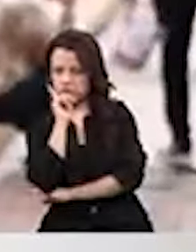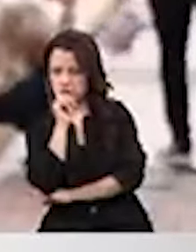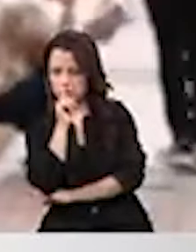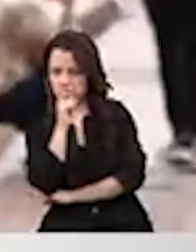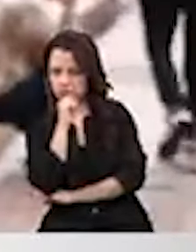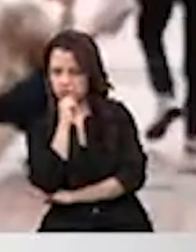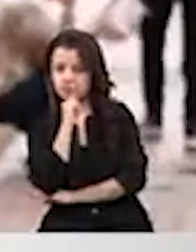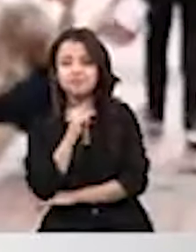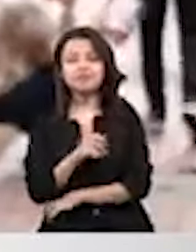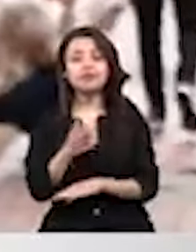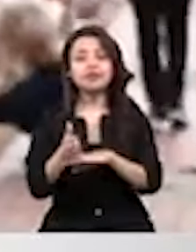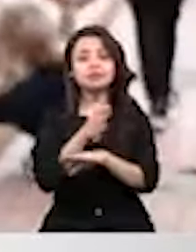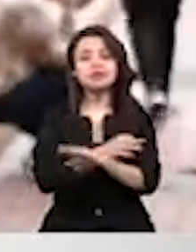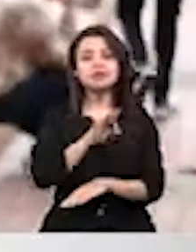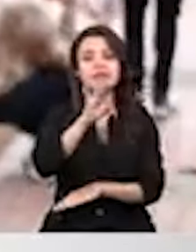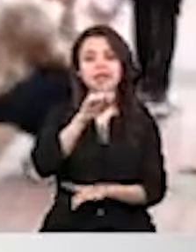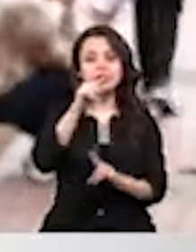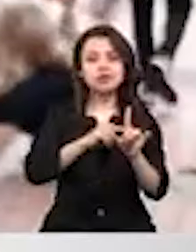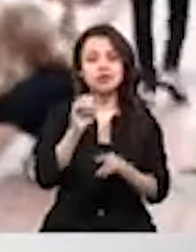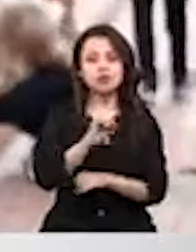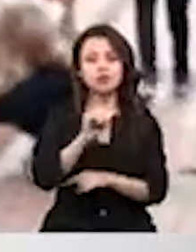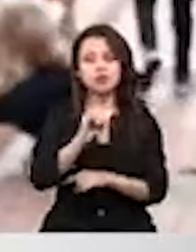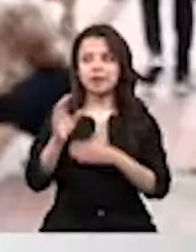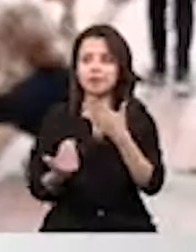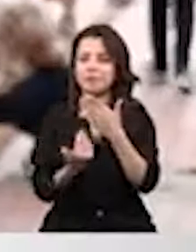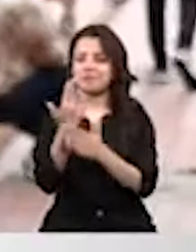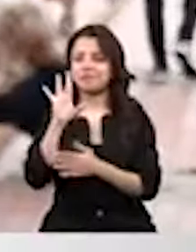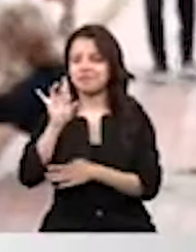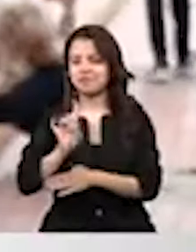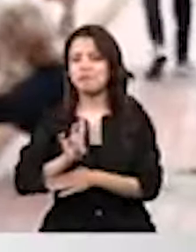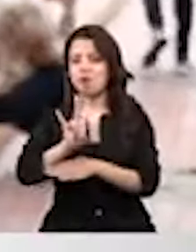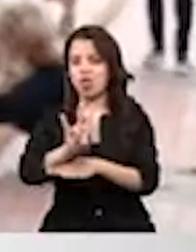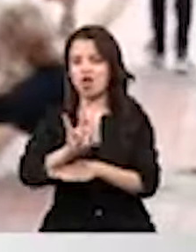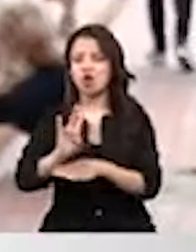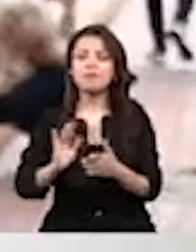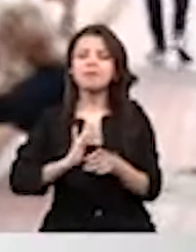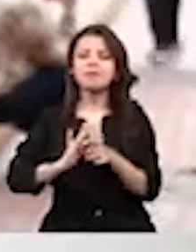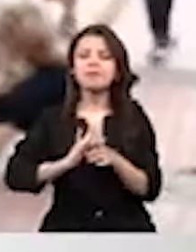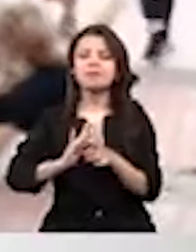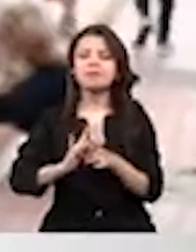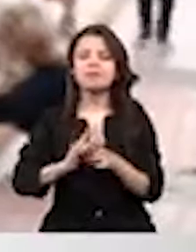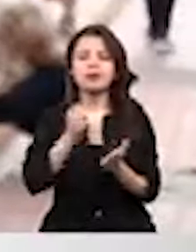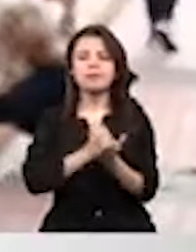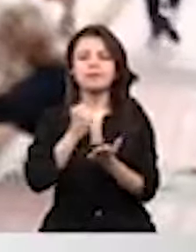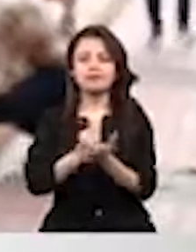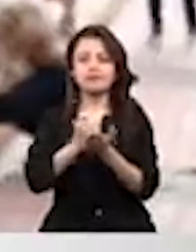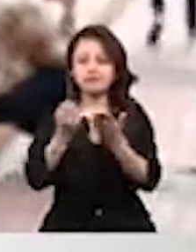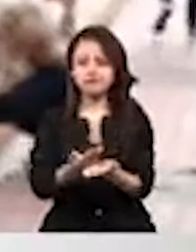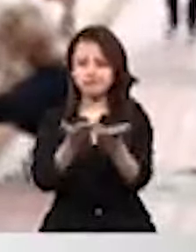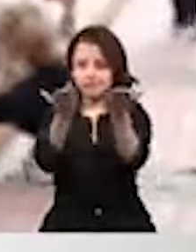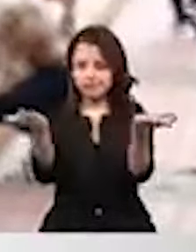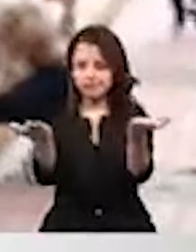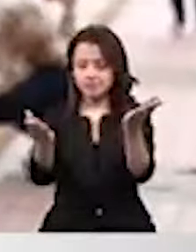Desde el pasado 3 de octubre entró en vigencia el nuevo modelo de expedición de pasaportes para los ciudadanos aquí en Colombia, que a grandes